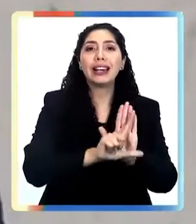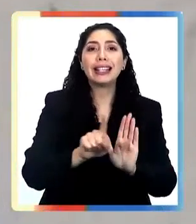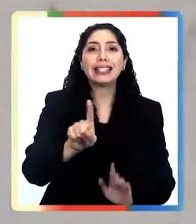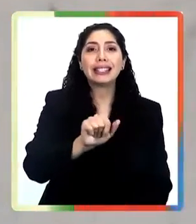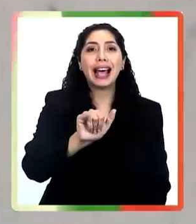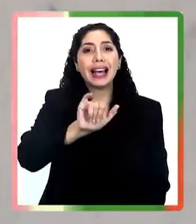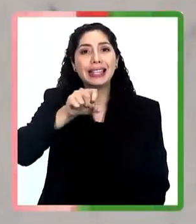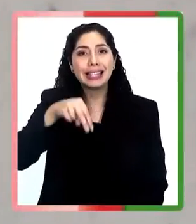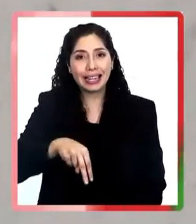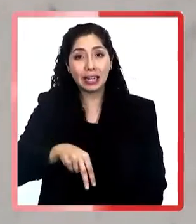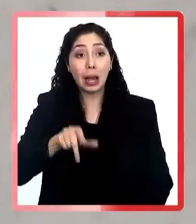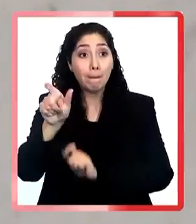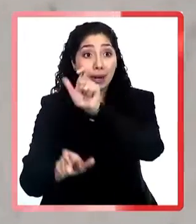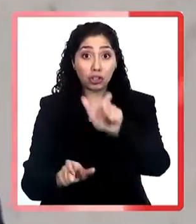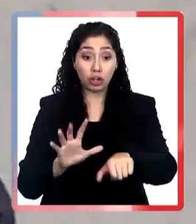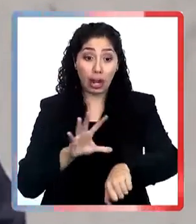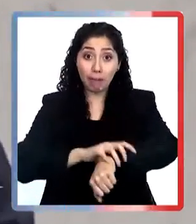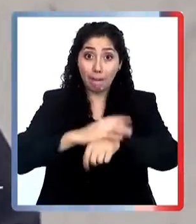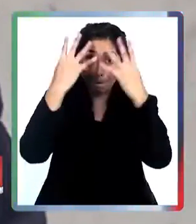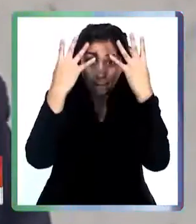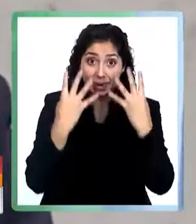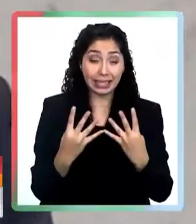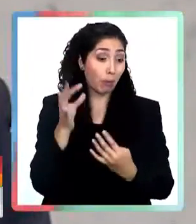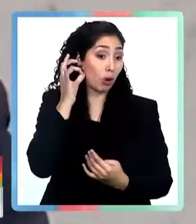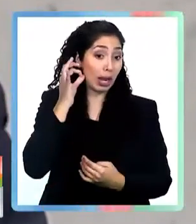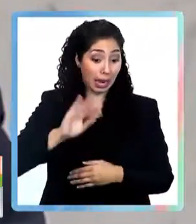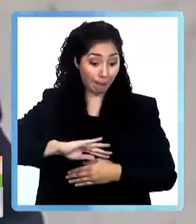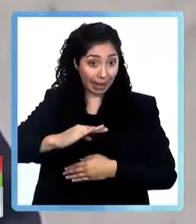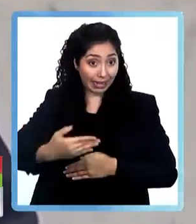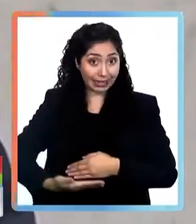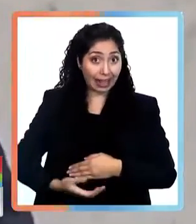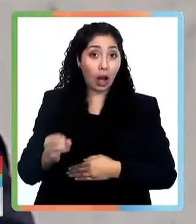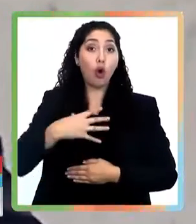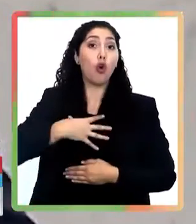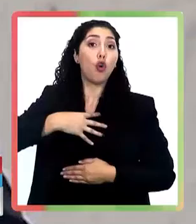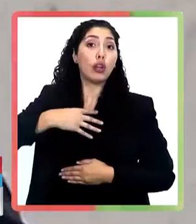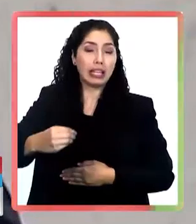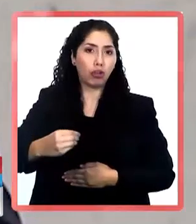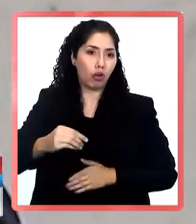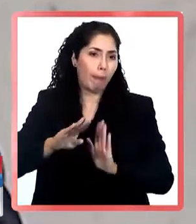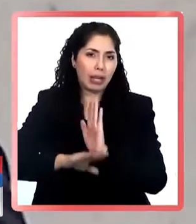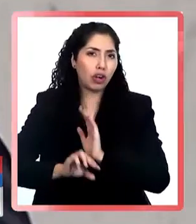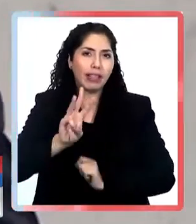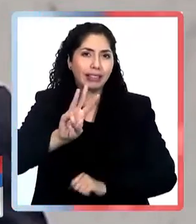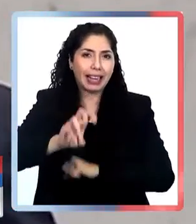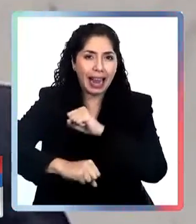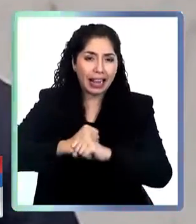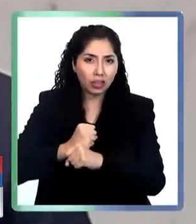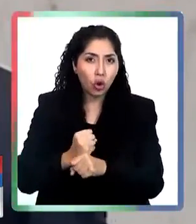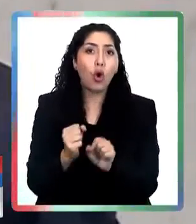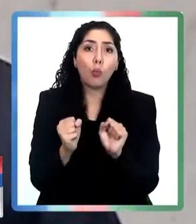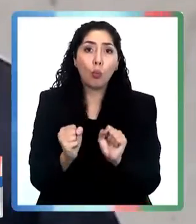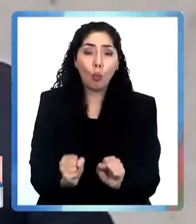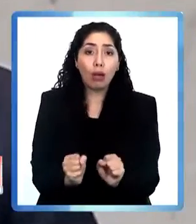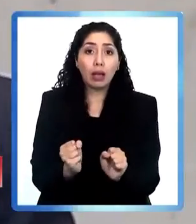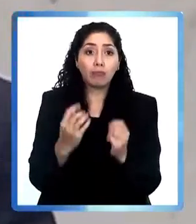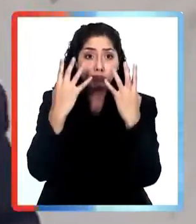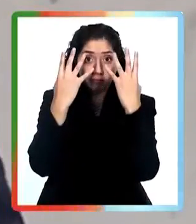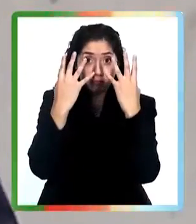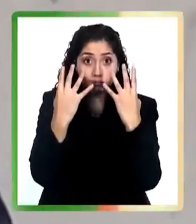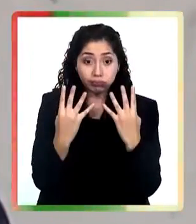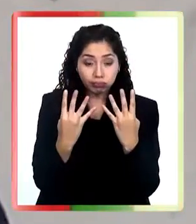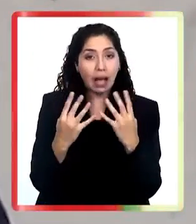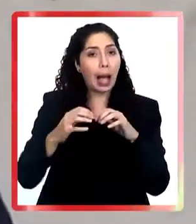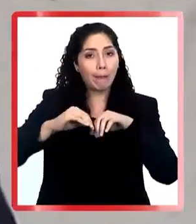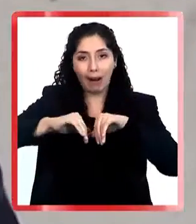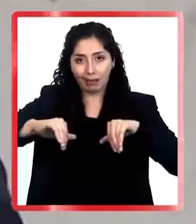para que las personas privadas de libertad embarazadas aunque tengan hijas muchos menores de tres años puedan cumplir su fondo de su condena en